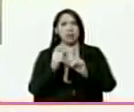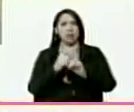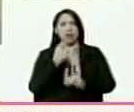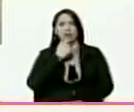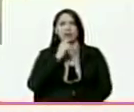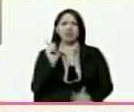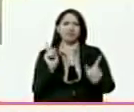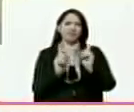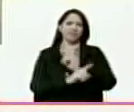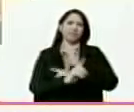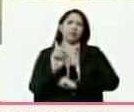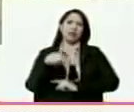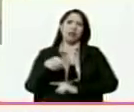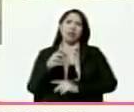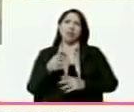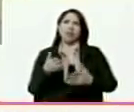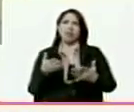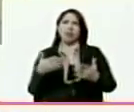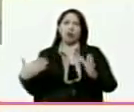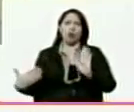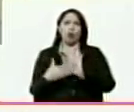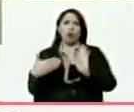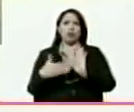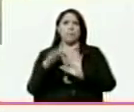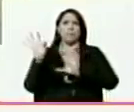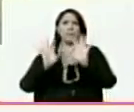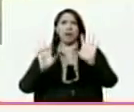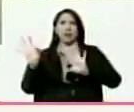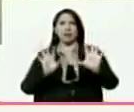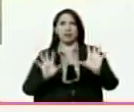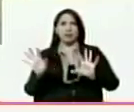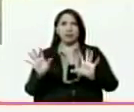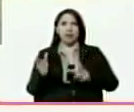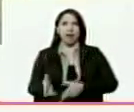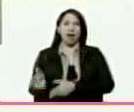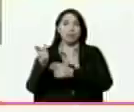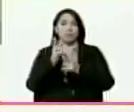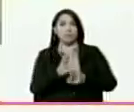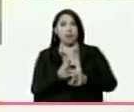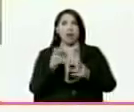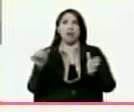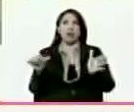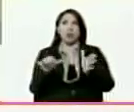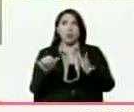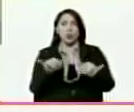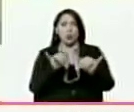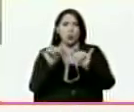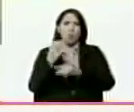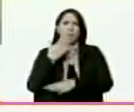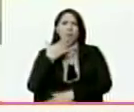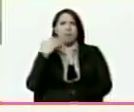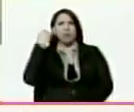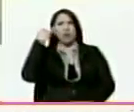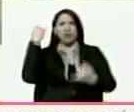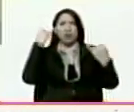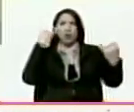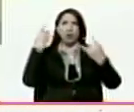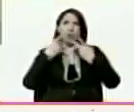en un arma también contra países a partir de criterios fundamentalmente ideológicos y